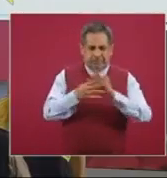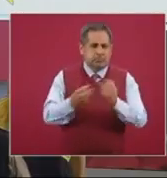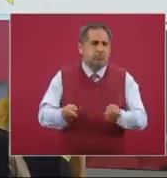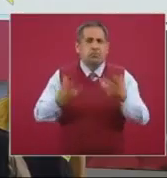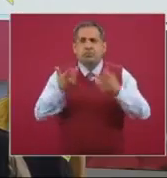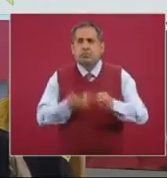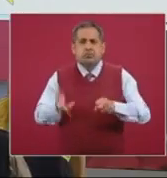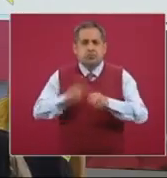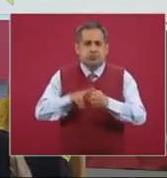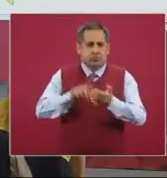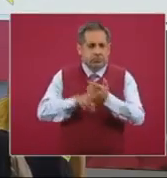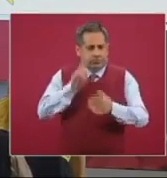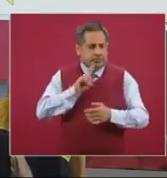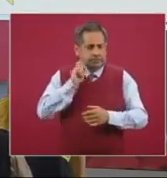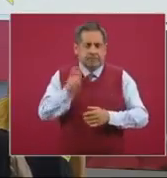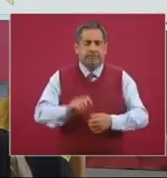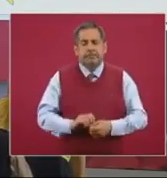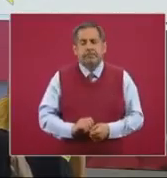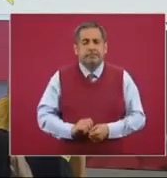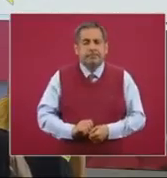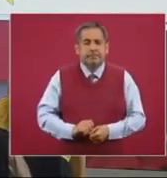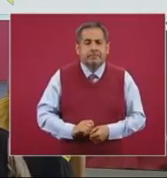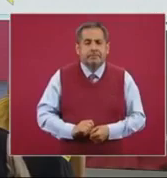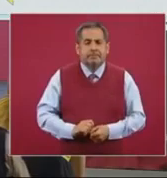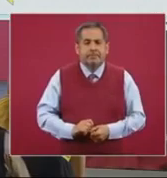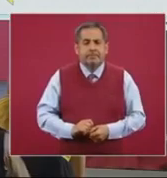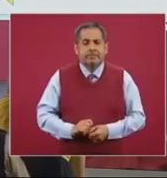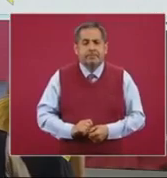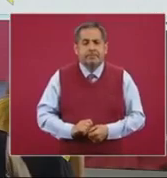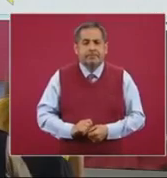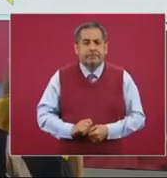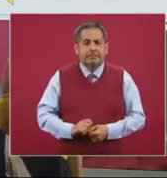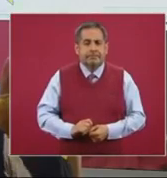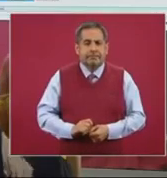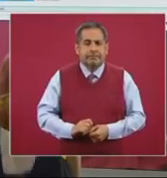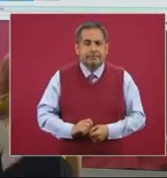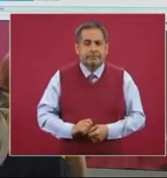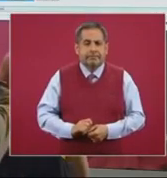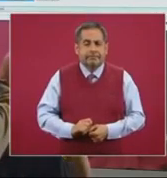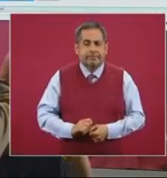hospitalaria de algunas entidades federativas. La siguiente.